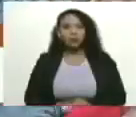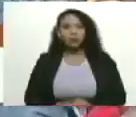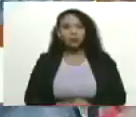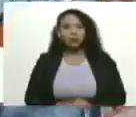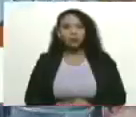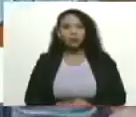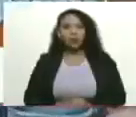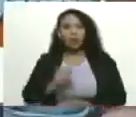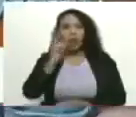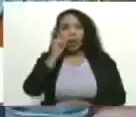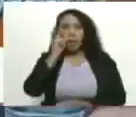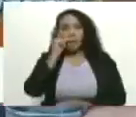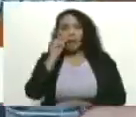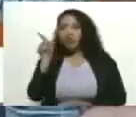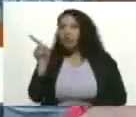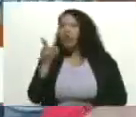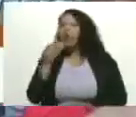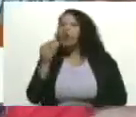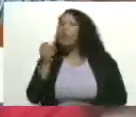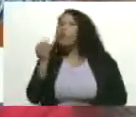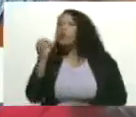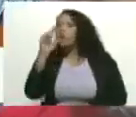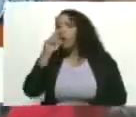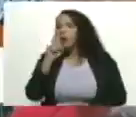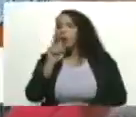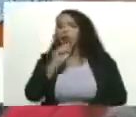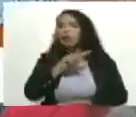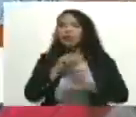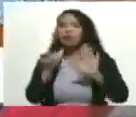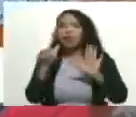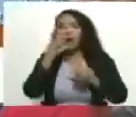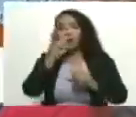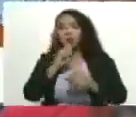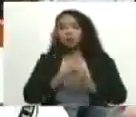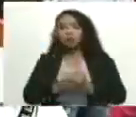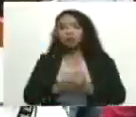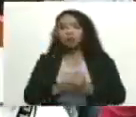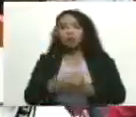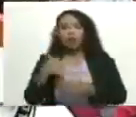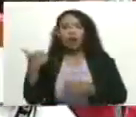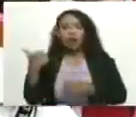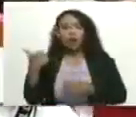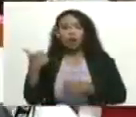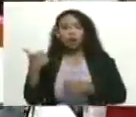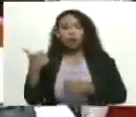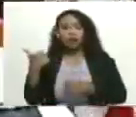Este caballero que está aquí, ¿qué edad tienes tú? 16 años. Él es Chávez.